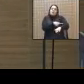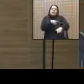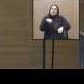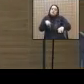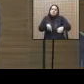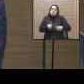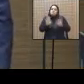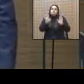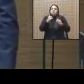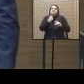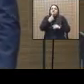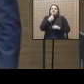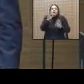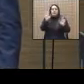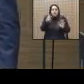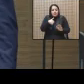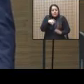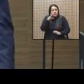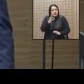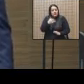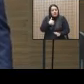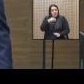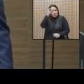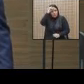Sí, yo creo que yo tengo un grado de criterio